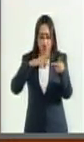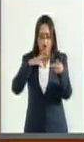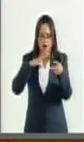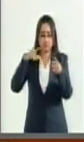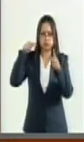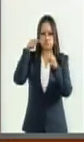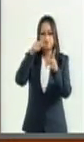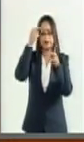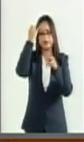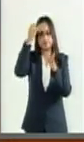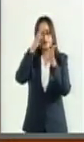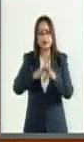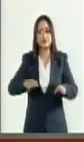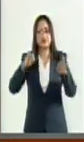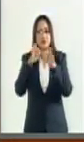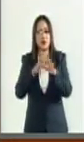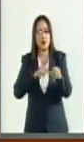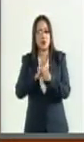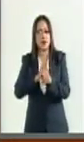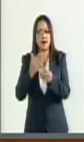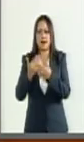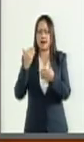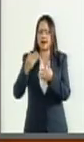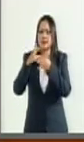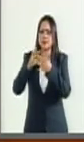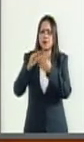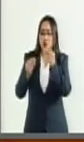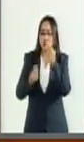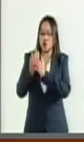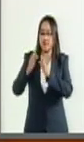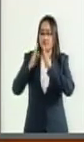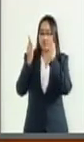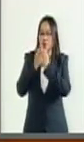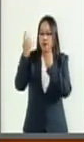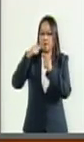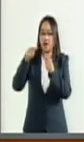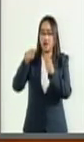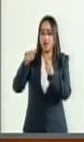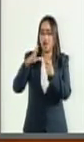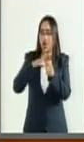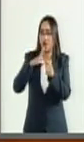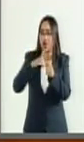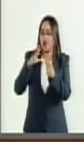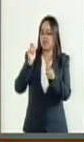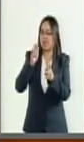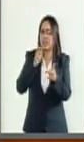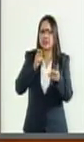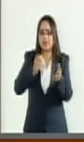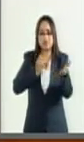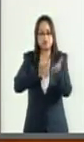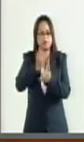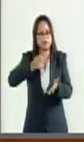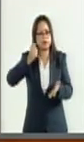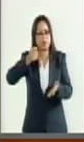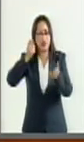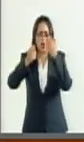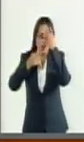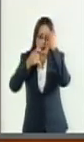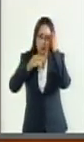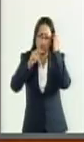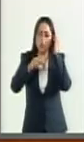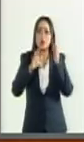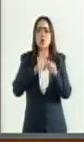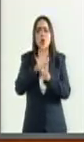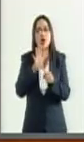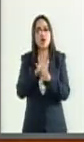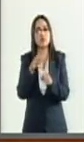objeto fundamental, como aquí se ha señalado, una nueva forma de entender también el federalismo a través de la